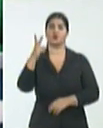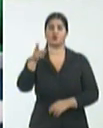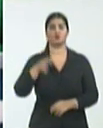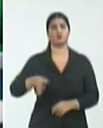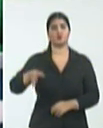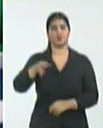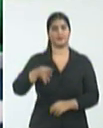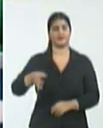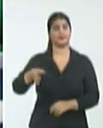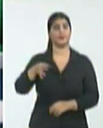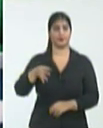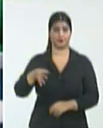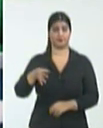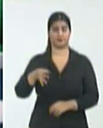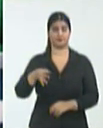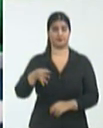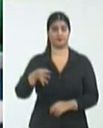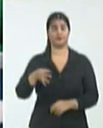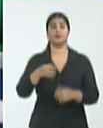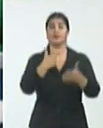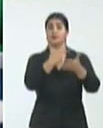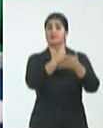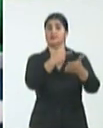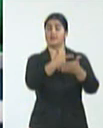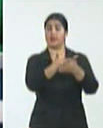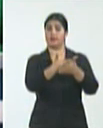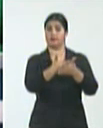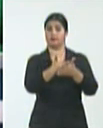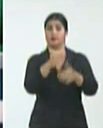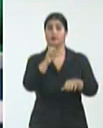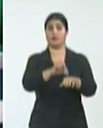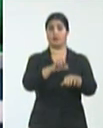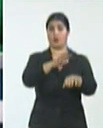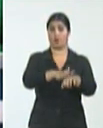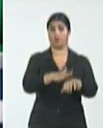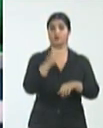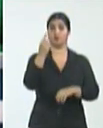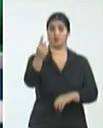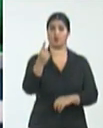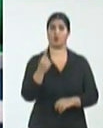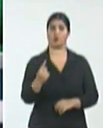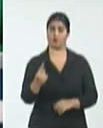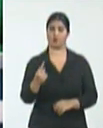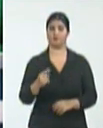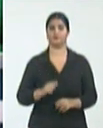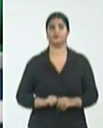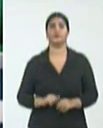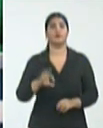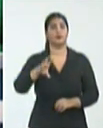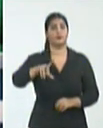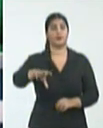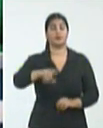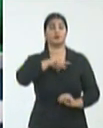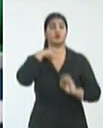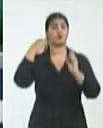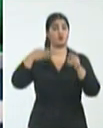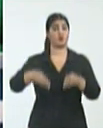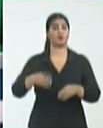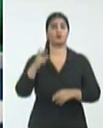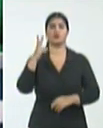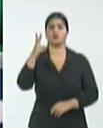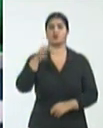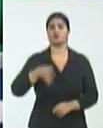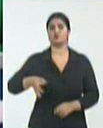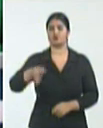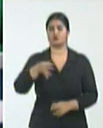municipios Yara y Río Cauto. En la provincia de Pinar del Río fallecen 2 pacientes del municipio de